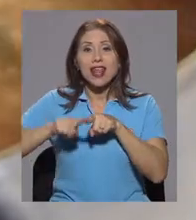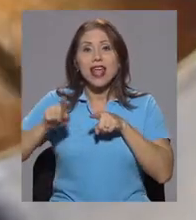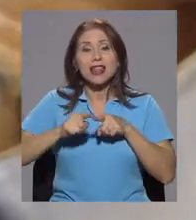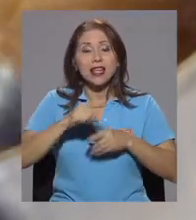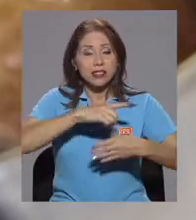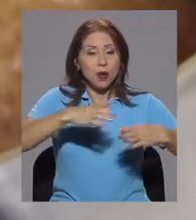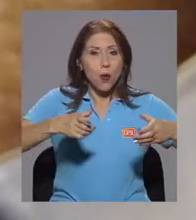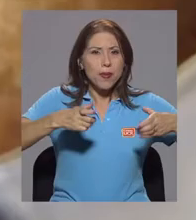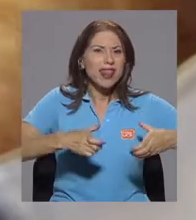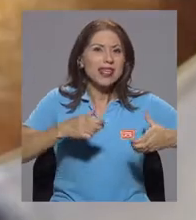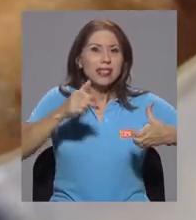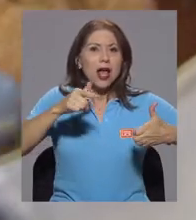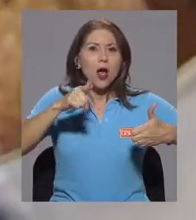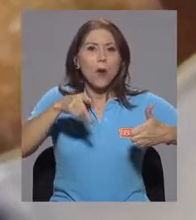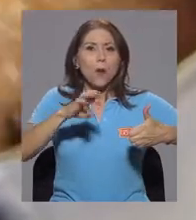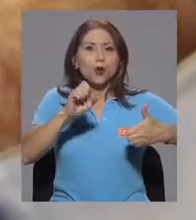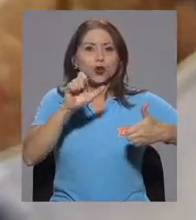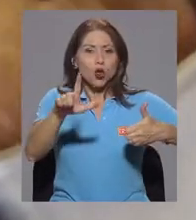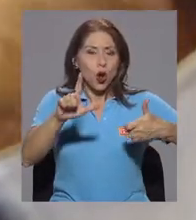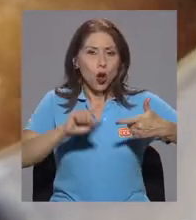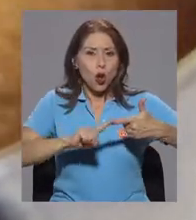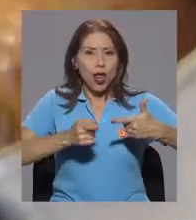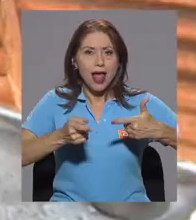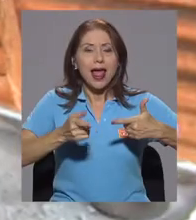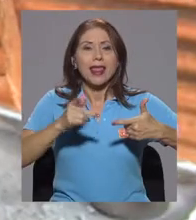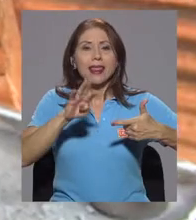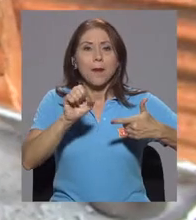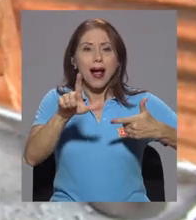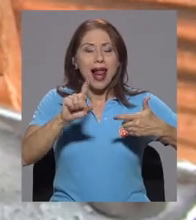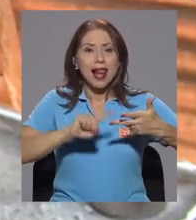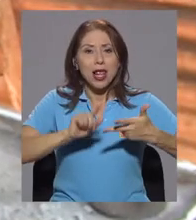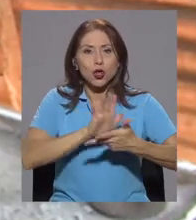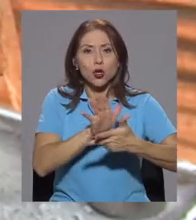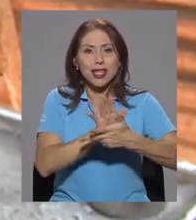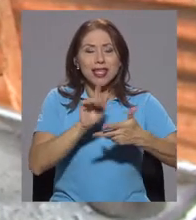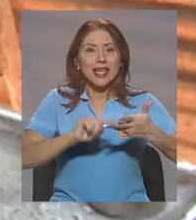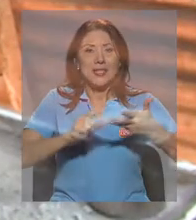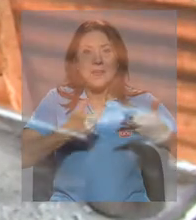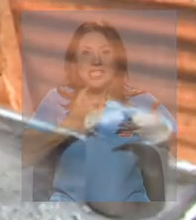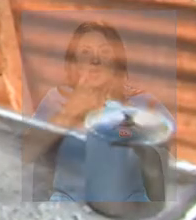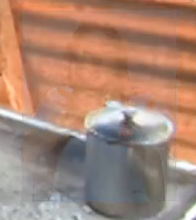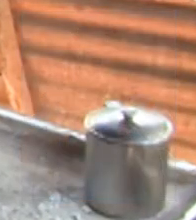pozol, el tamal, las tortillas, el bizcocho, las rosquillas y las chorreadas.